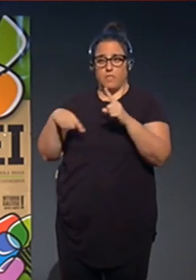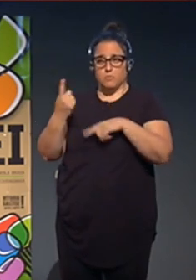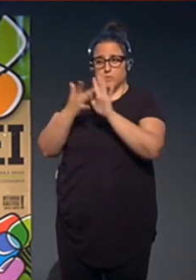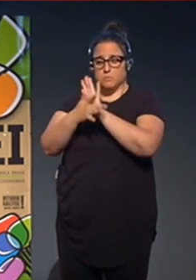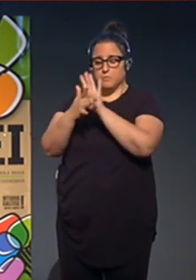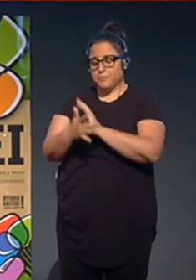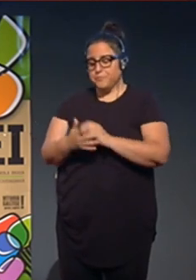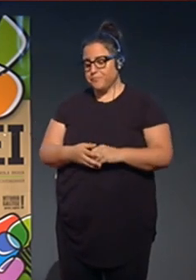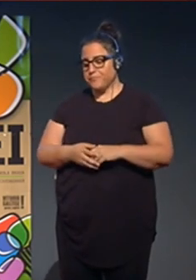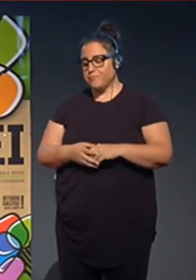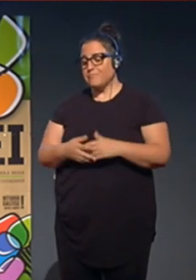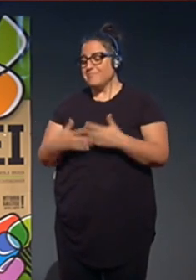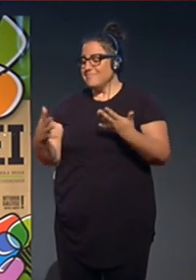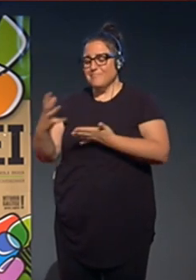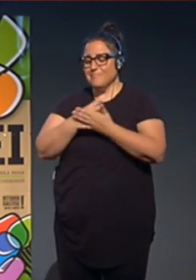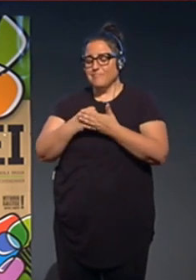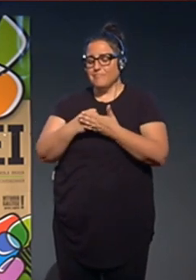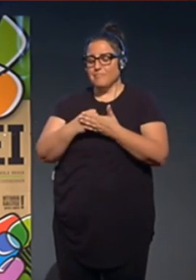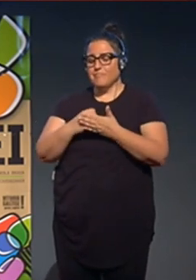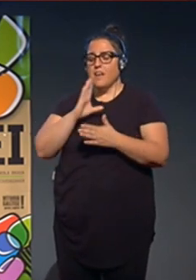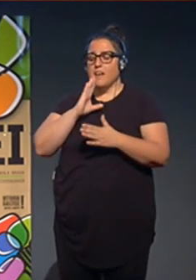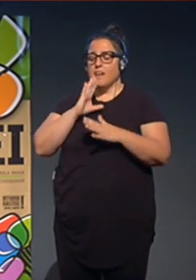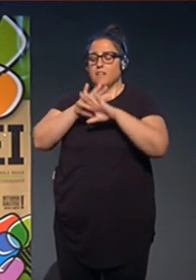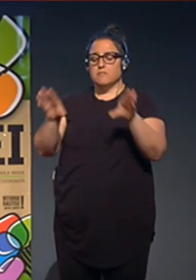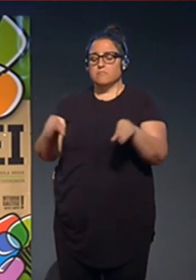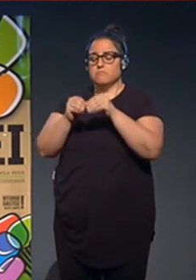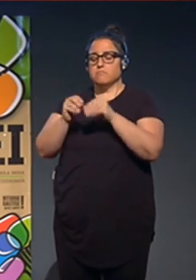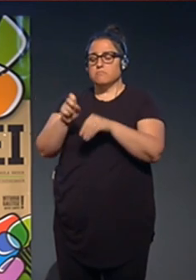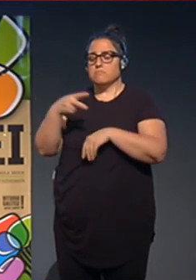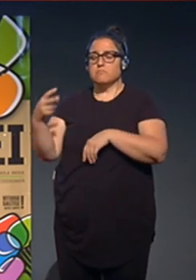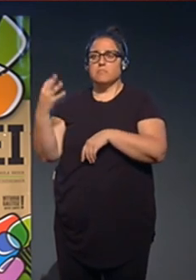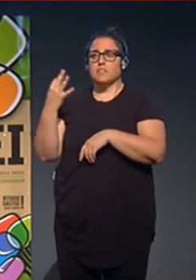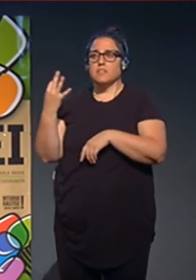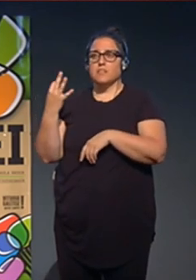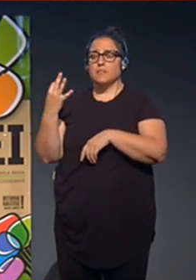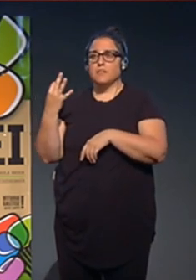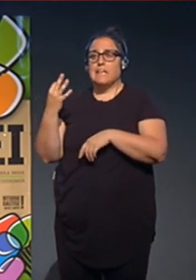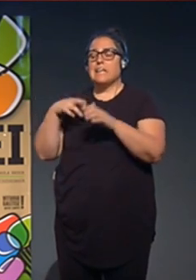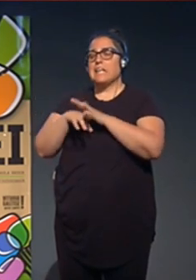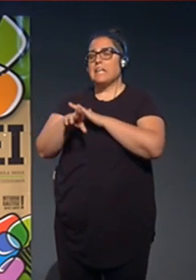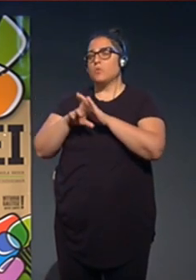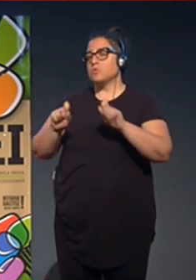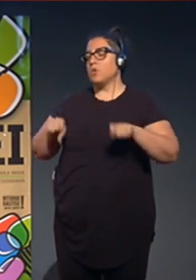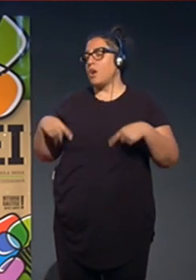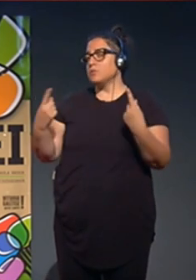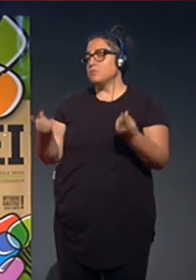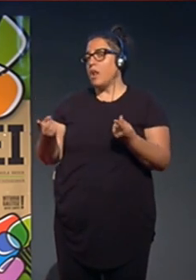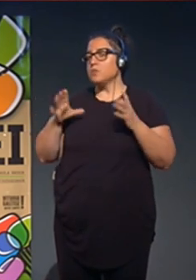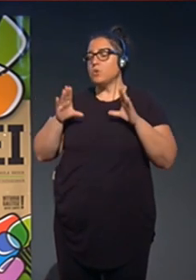entonces todo esto lo que nos lleva es a un uso de unos recursos naturales que no